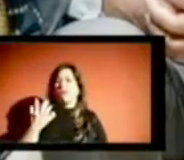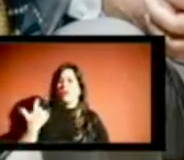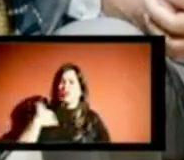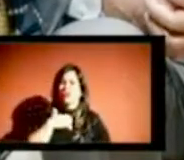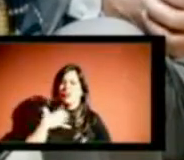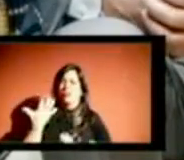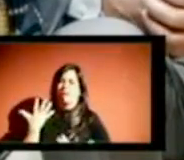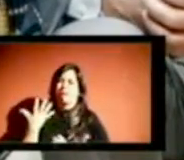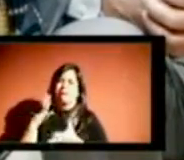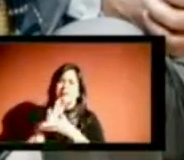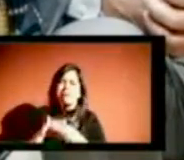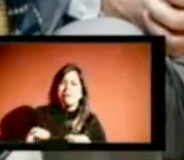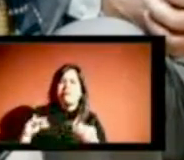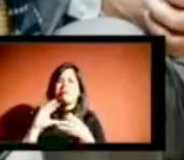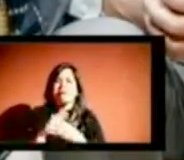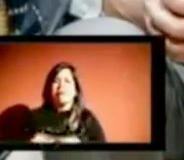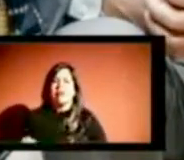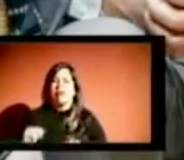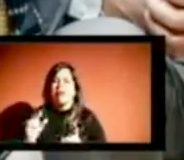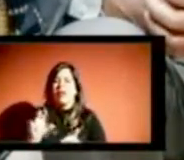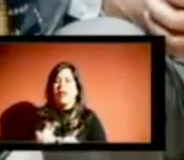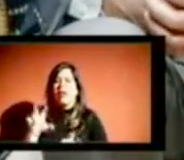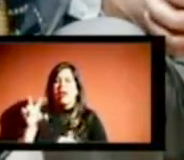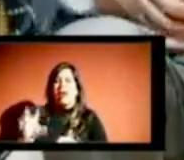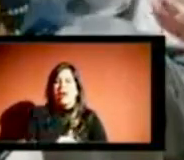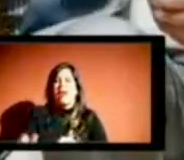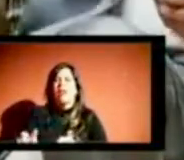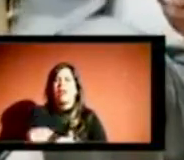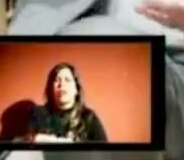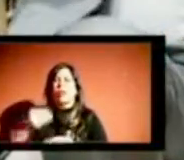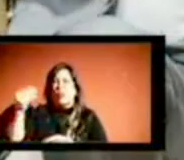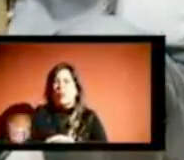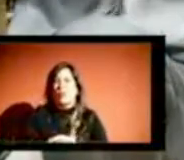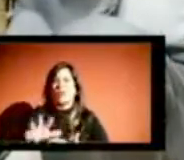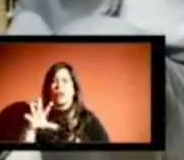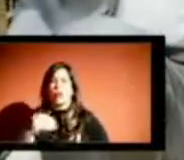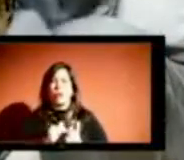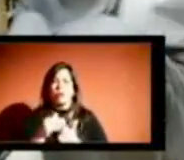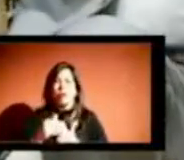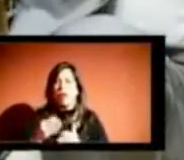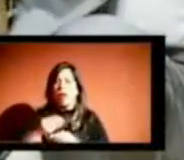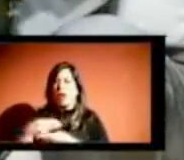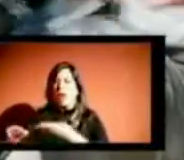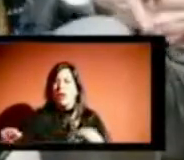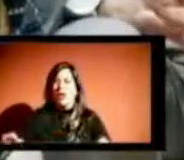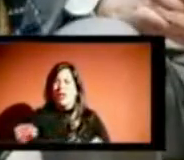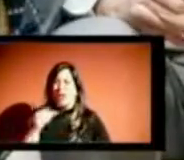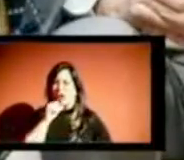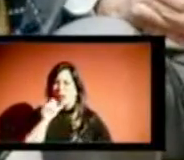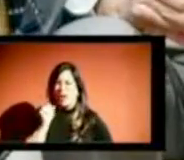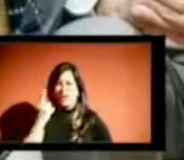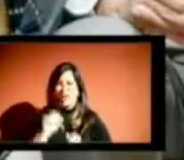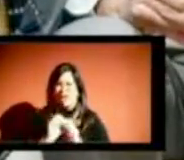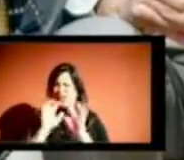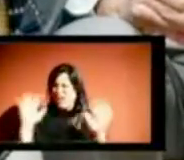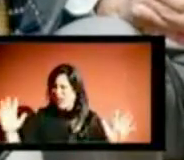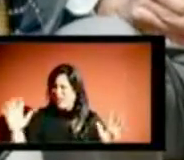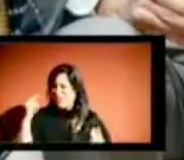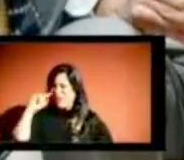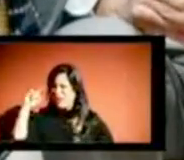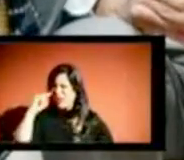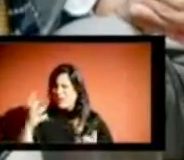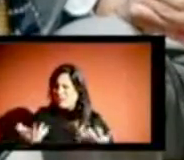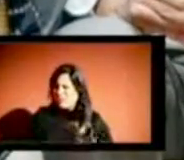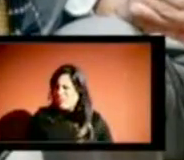hablando de un gasto así de 50 millones repartido sin reglas claras para obras que